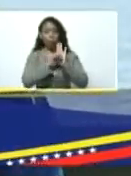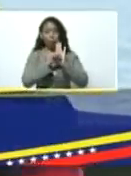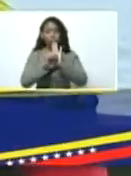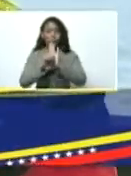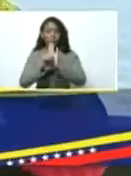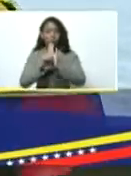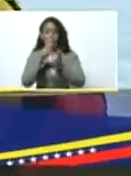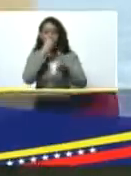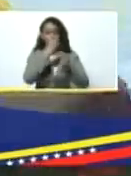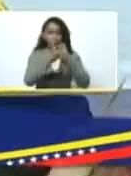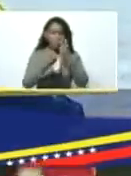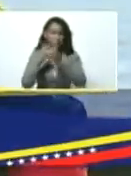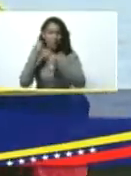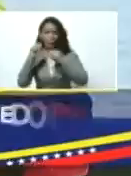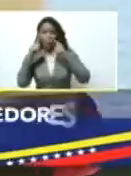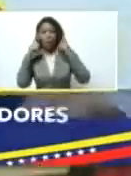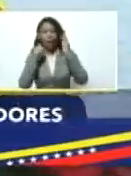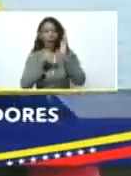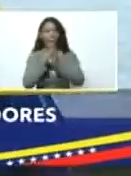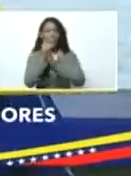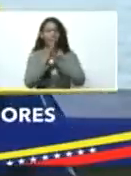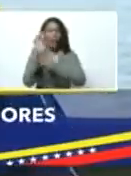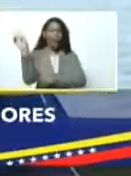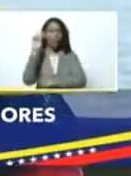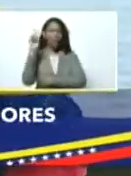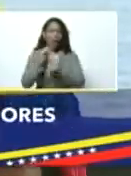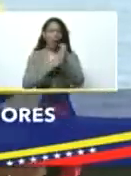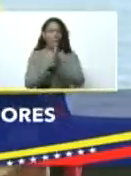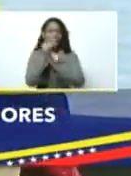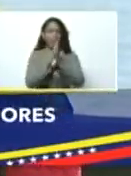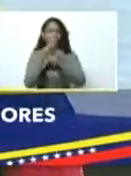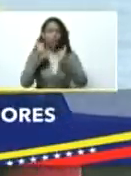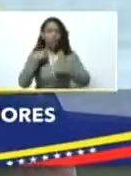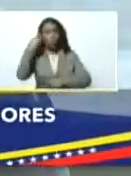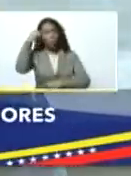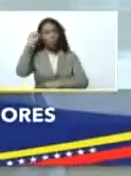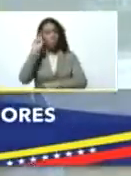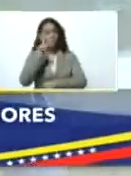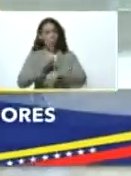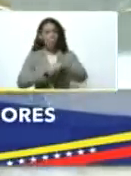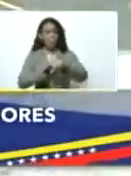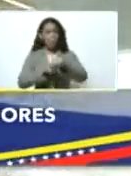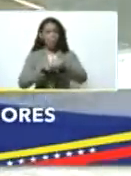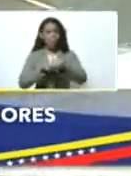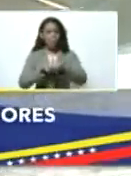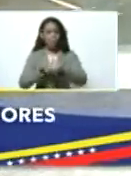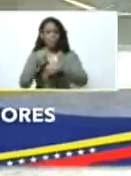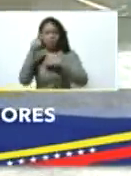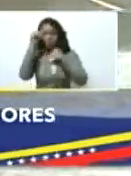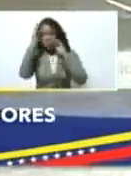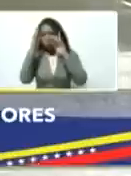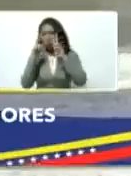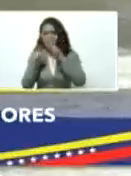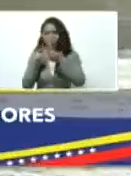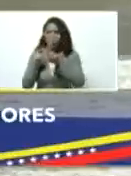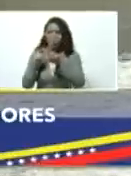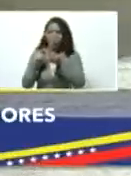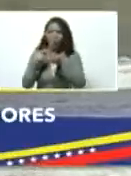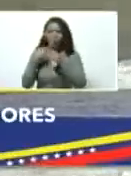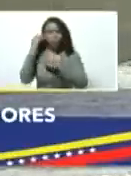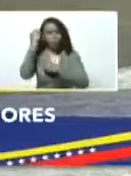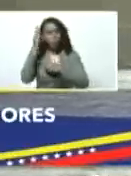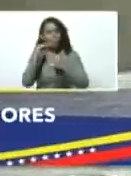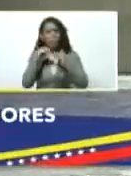del turismo, de La Guaira que emprende, de la Venezuela que emprende. Yo recordaba hace un momento, escuchando sus reflexiones, presidente, cuando